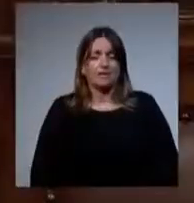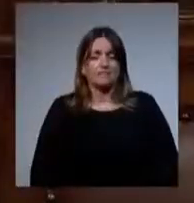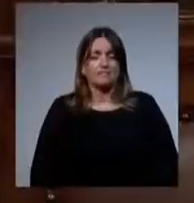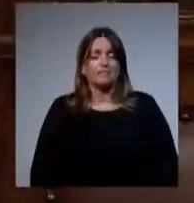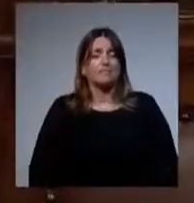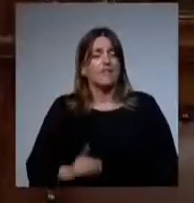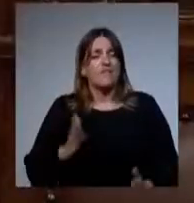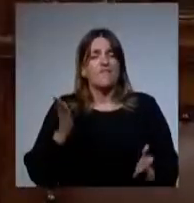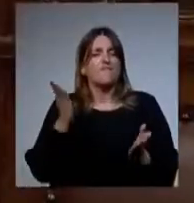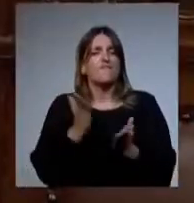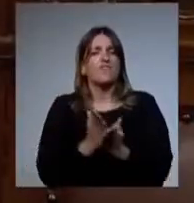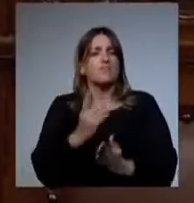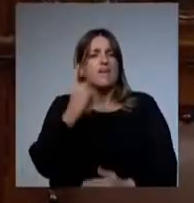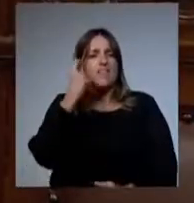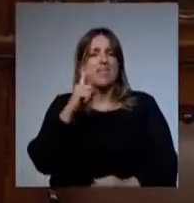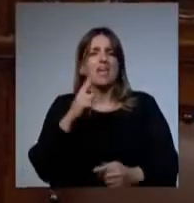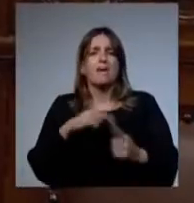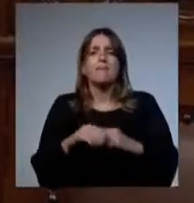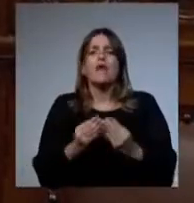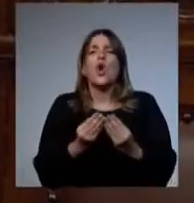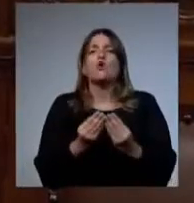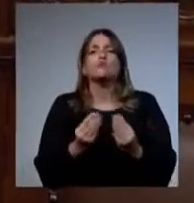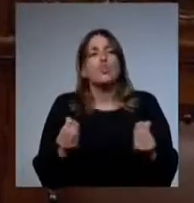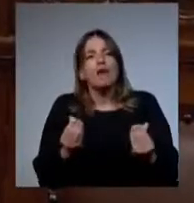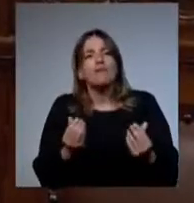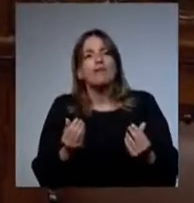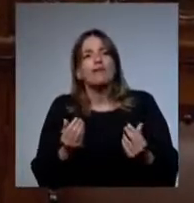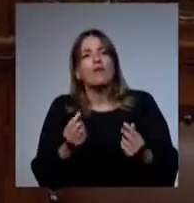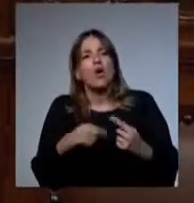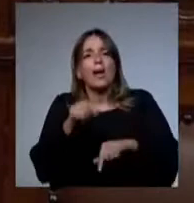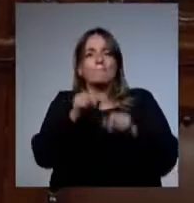Firme con las ideas y suave con las personas.